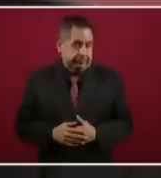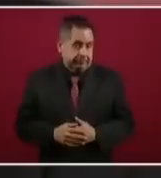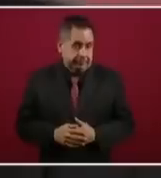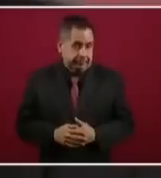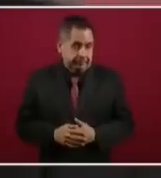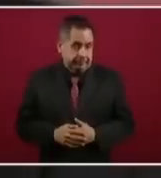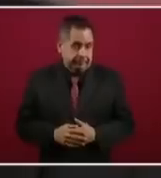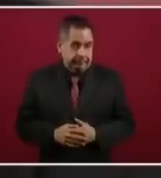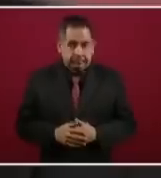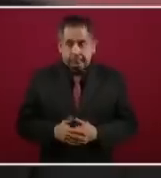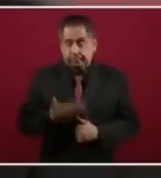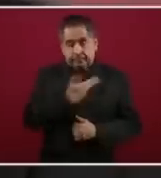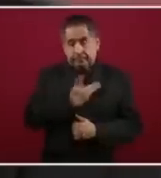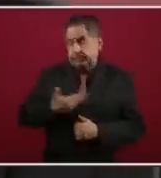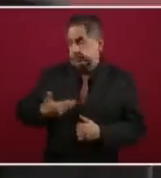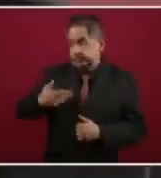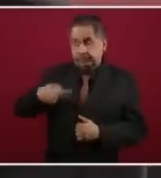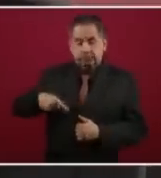presidentes